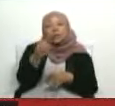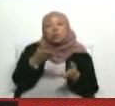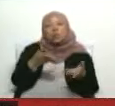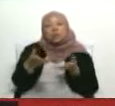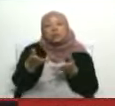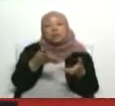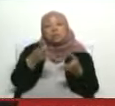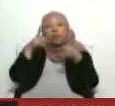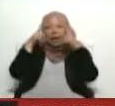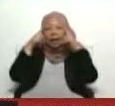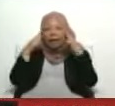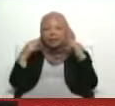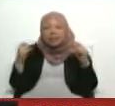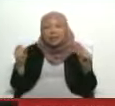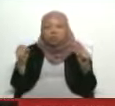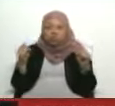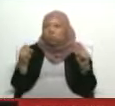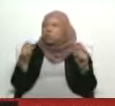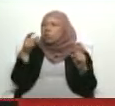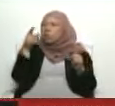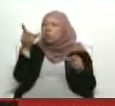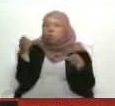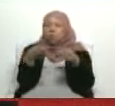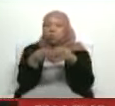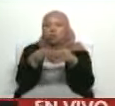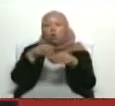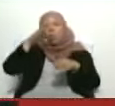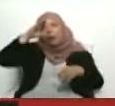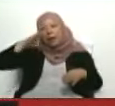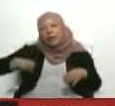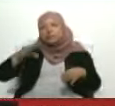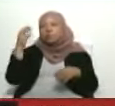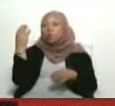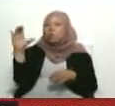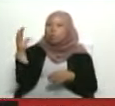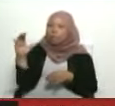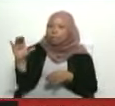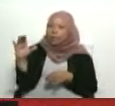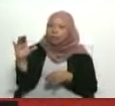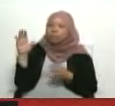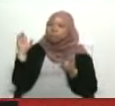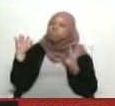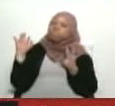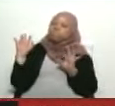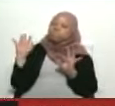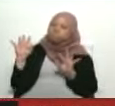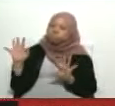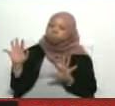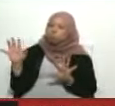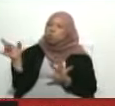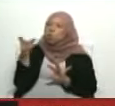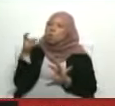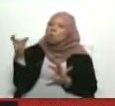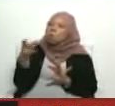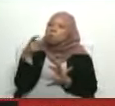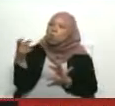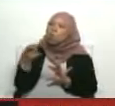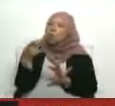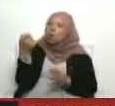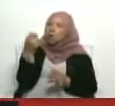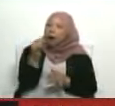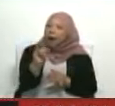de inteligencia del ejército colombiano, que han buscado que